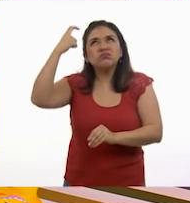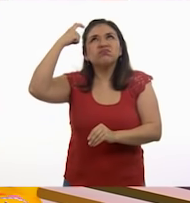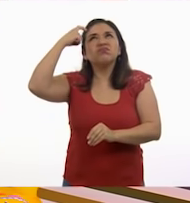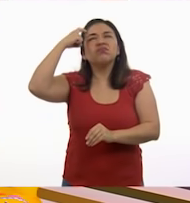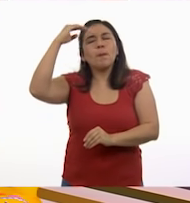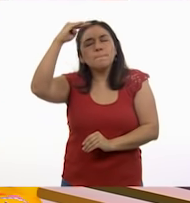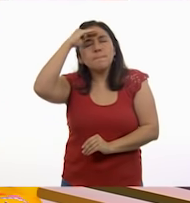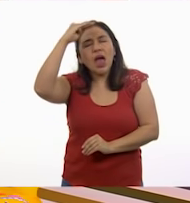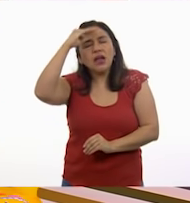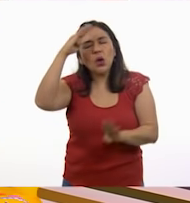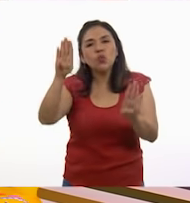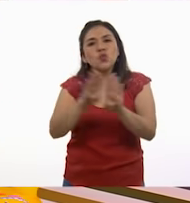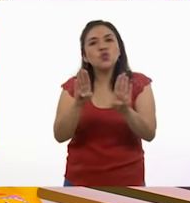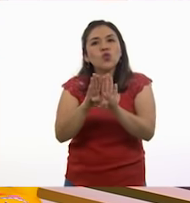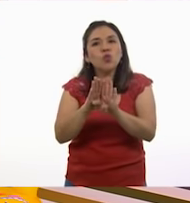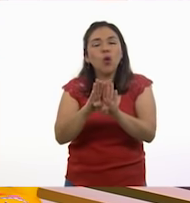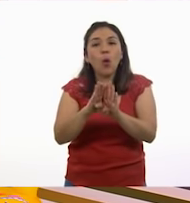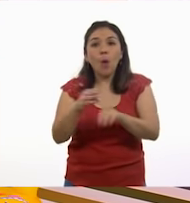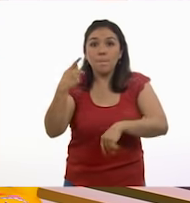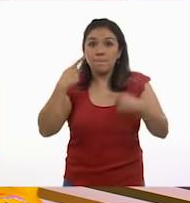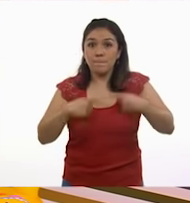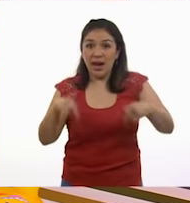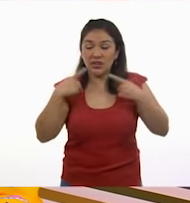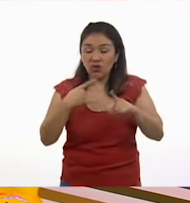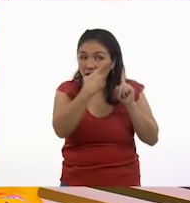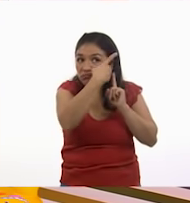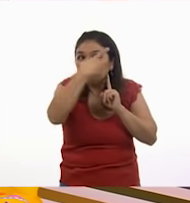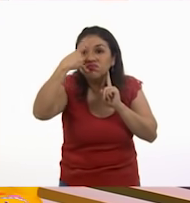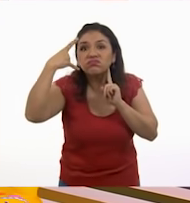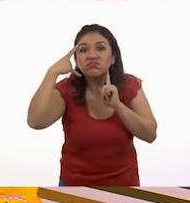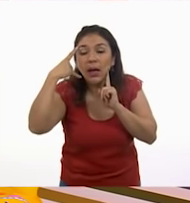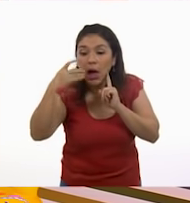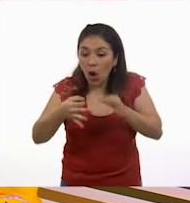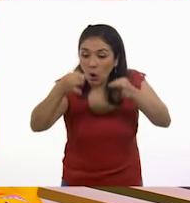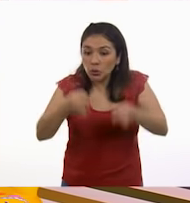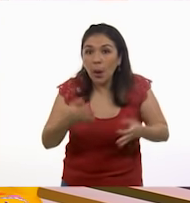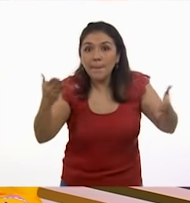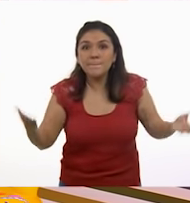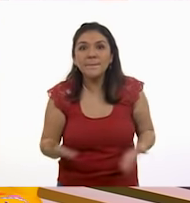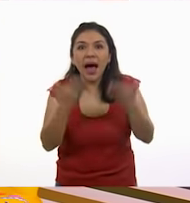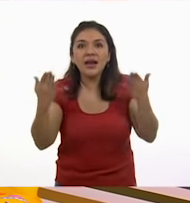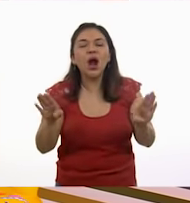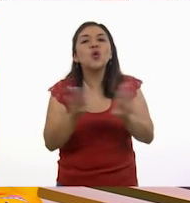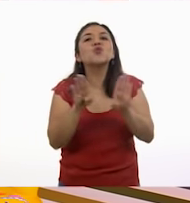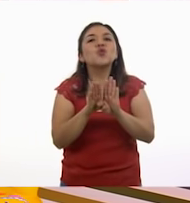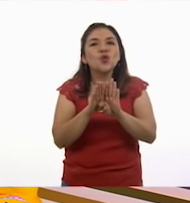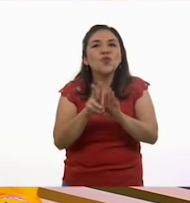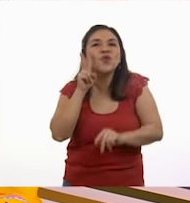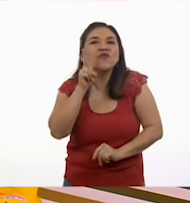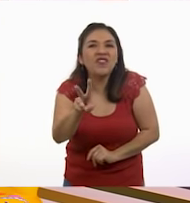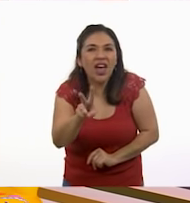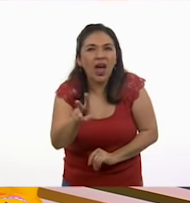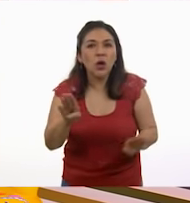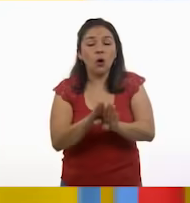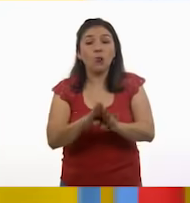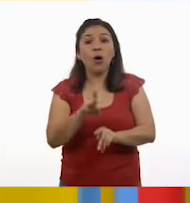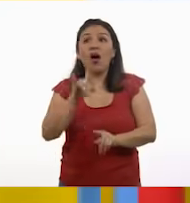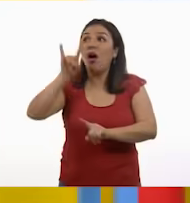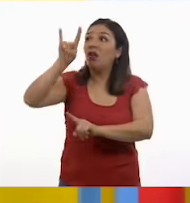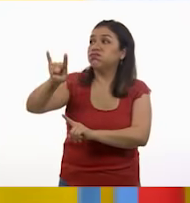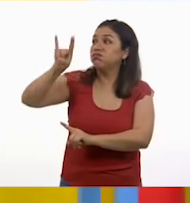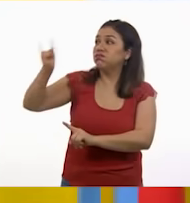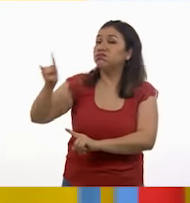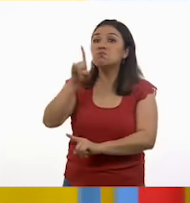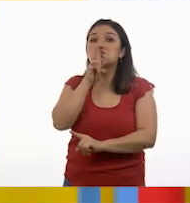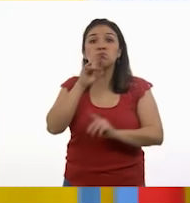cómo se van a ver en el momento de danzar no es tanto con una galería que queden estáticas sino para que